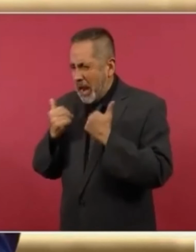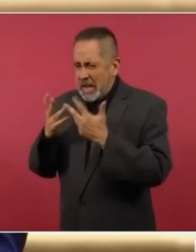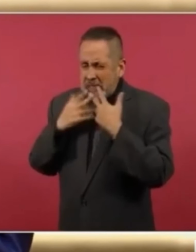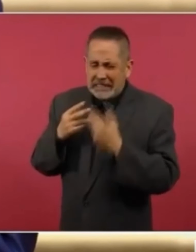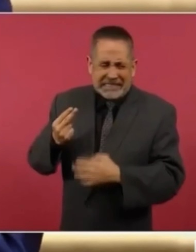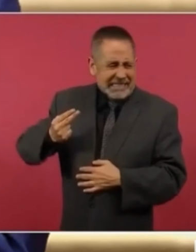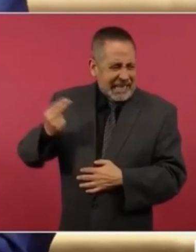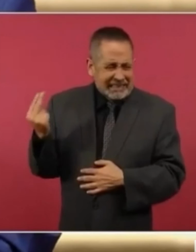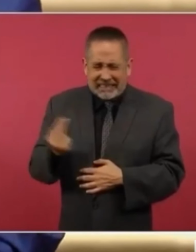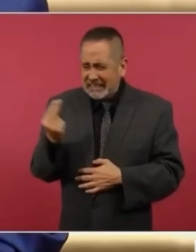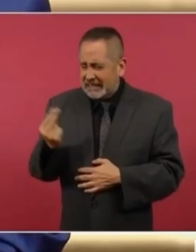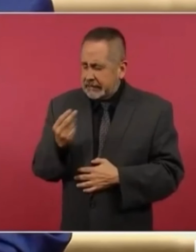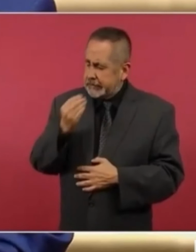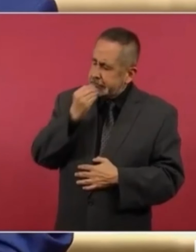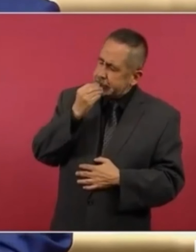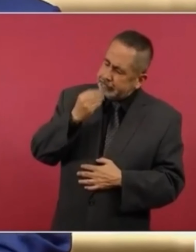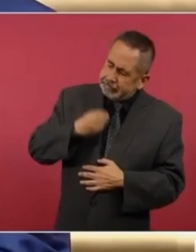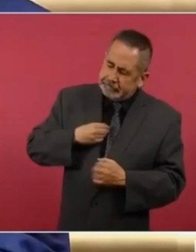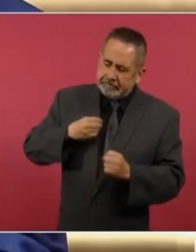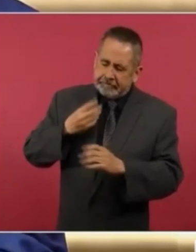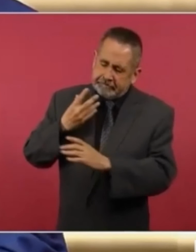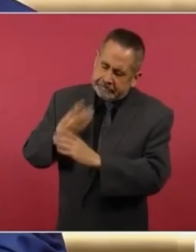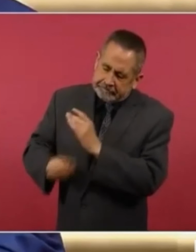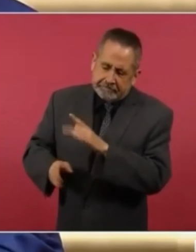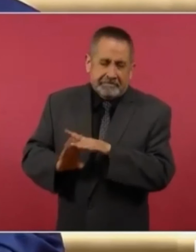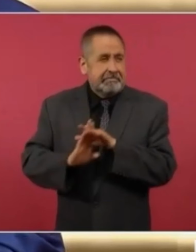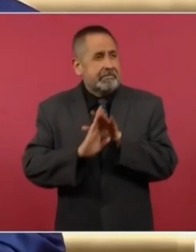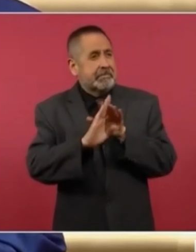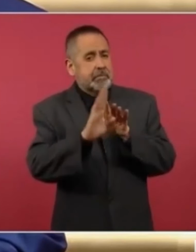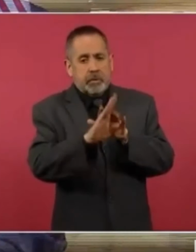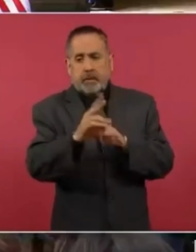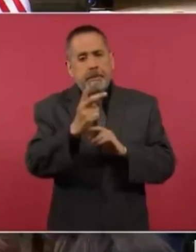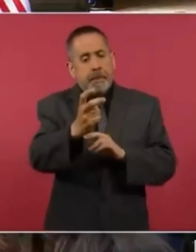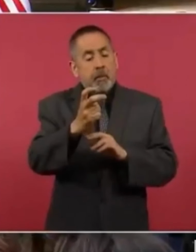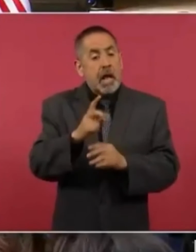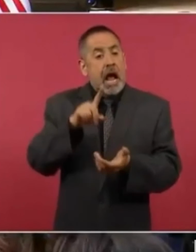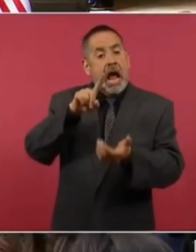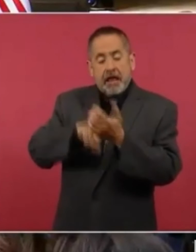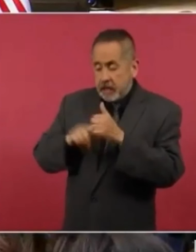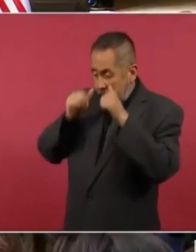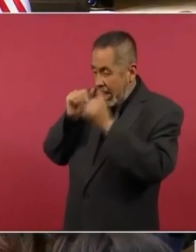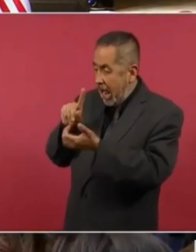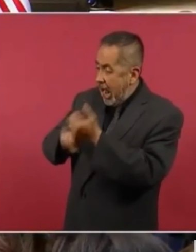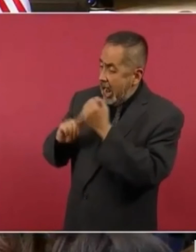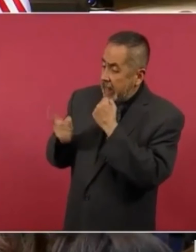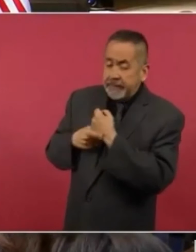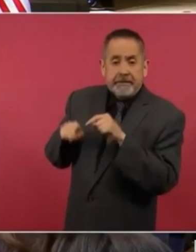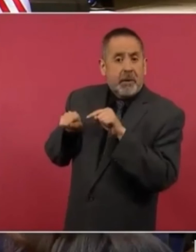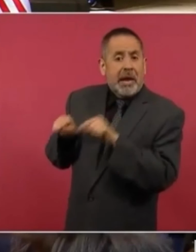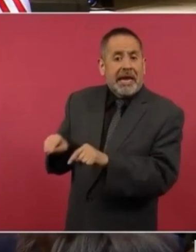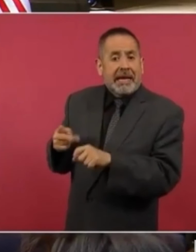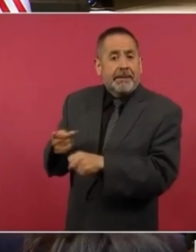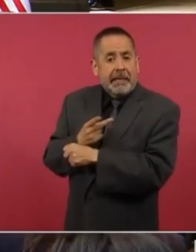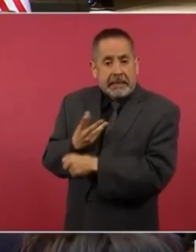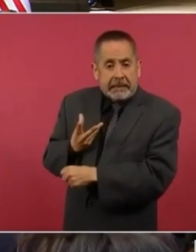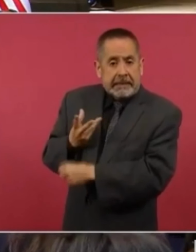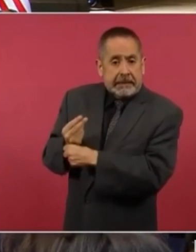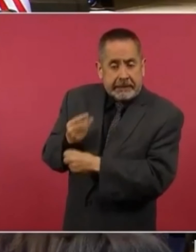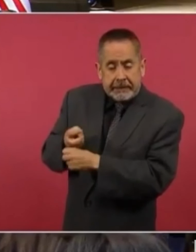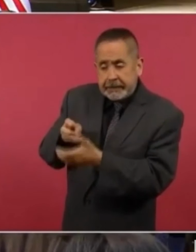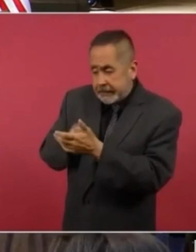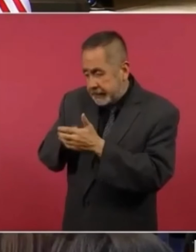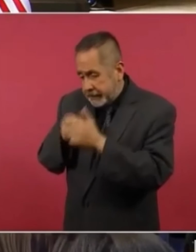Entonces, siempre hemos planteado que hay que atender las causas, que hay que